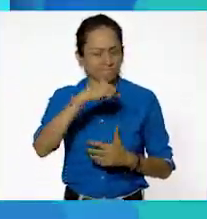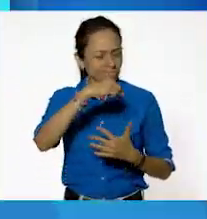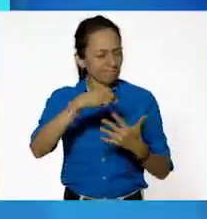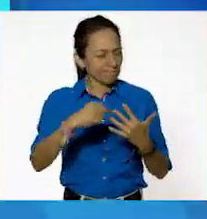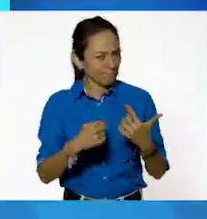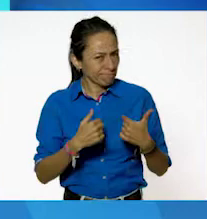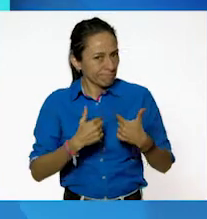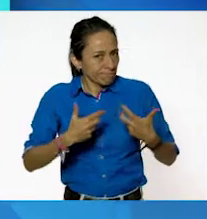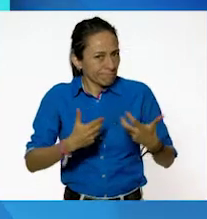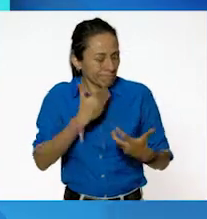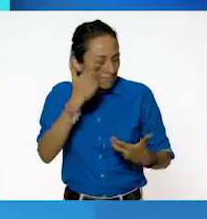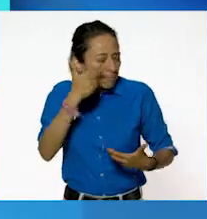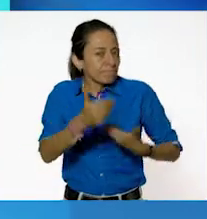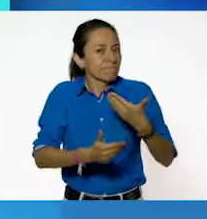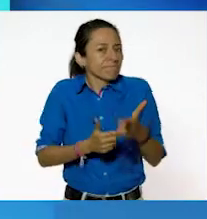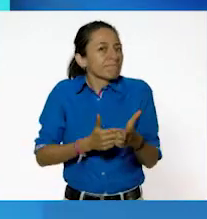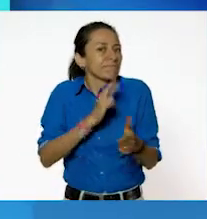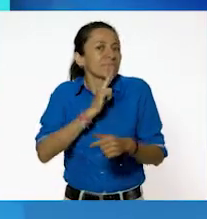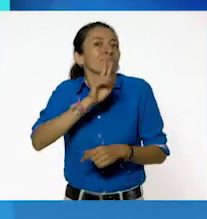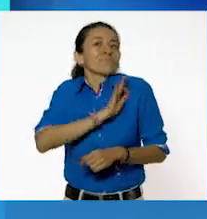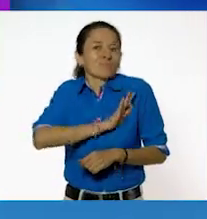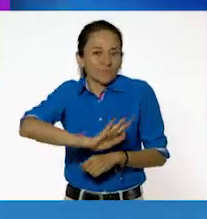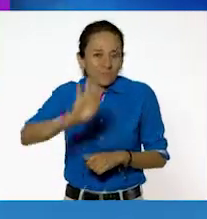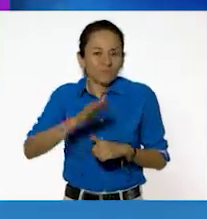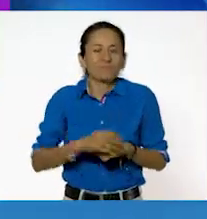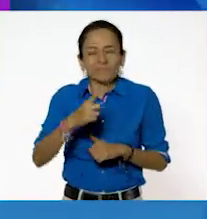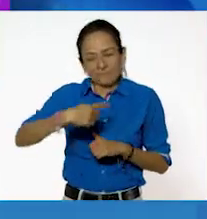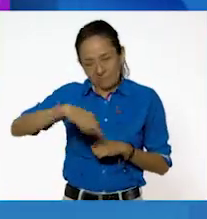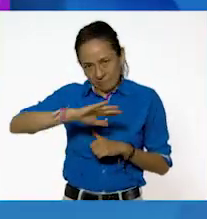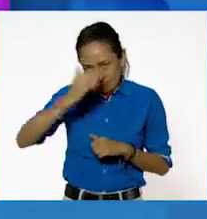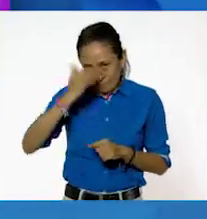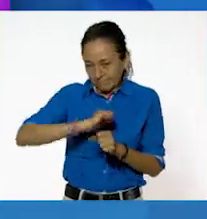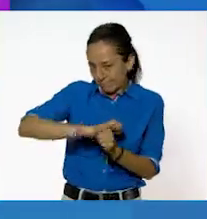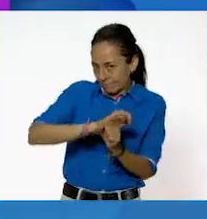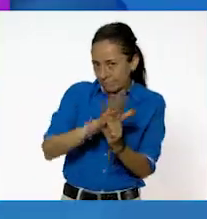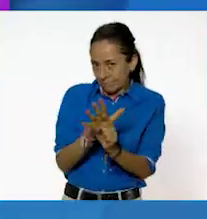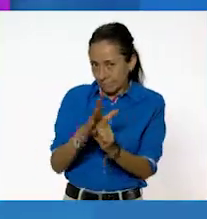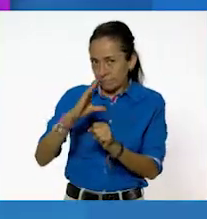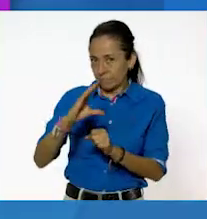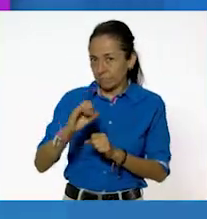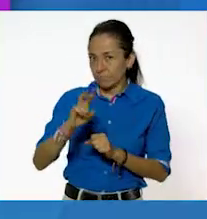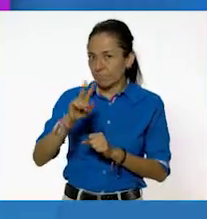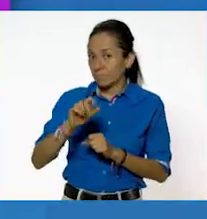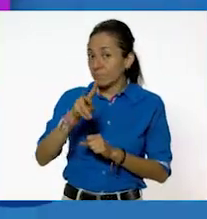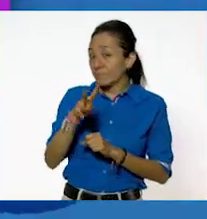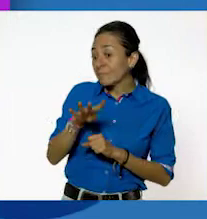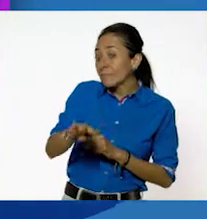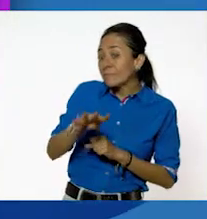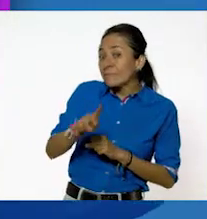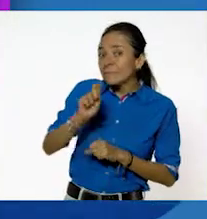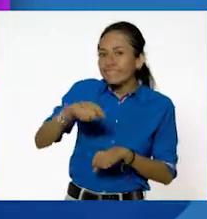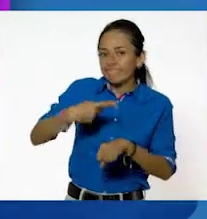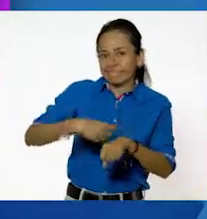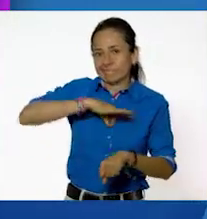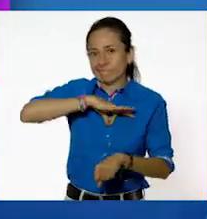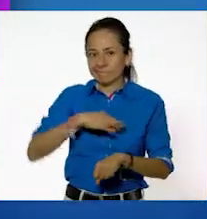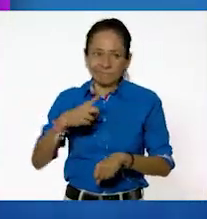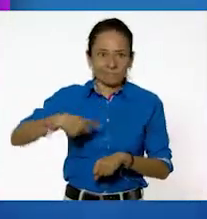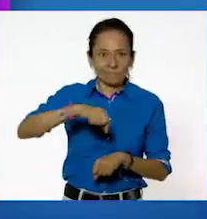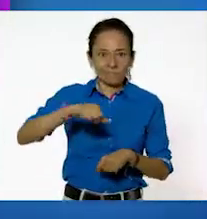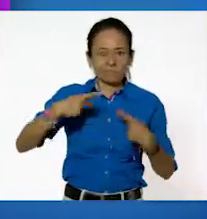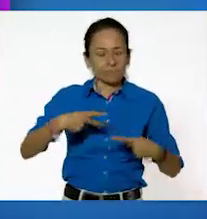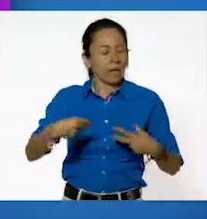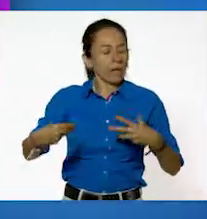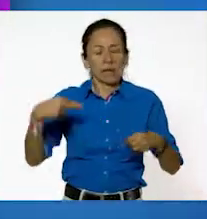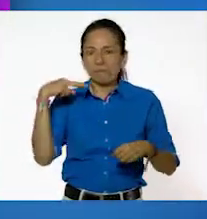Buenas prácticas para seguir adelante. Como todos sabemos, la COVID-19 es una enfermedad que se contagia muy fácilmente entre las